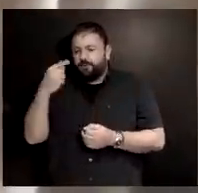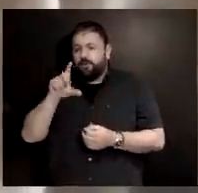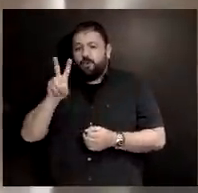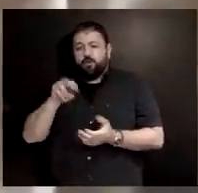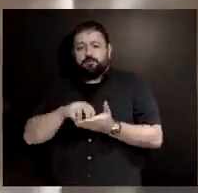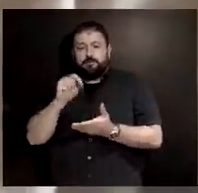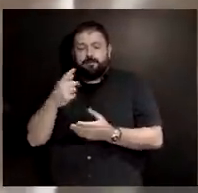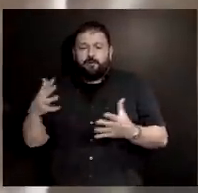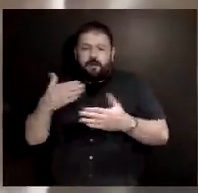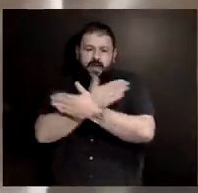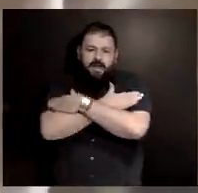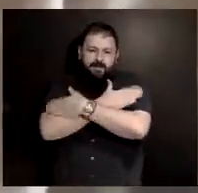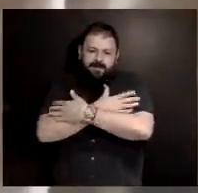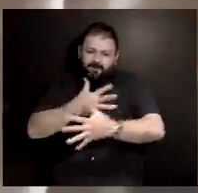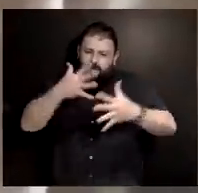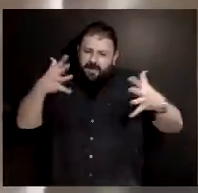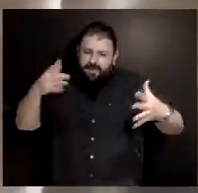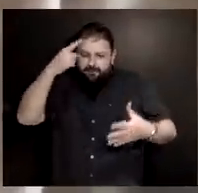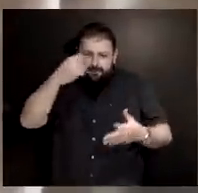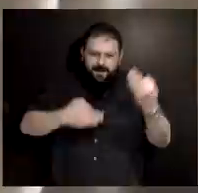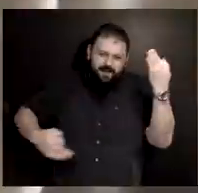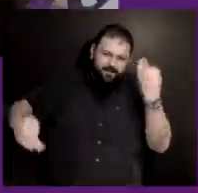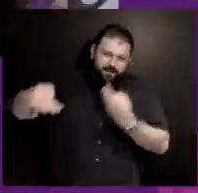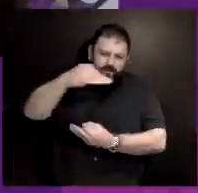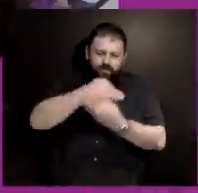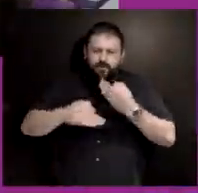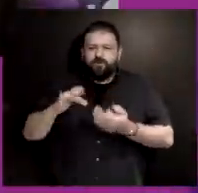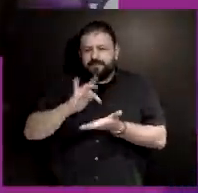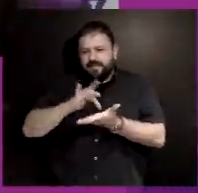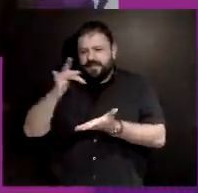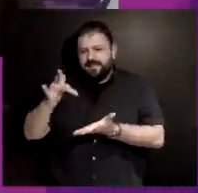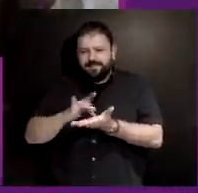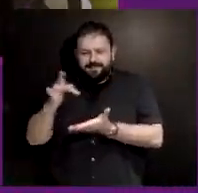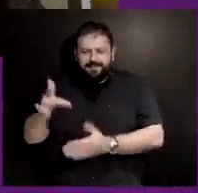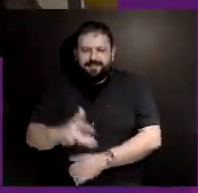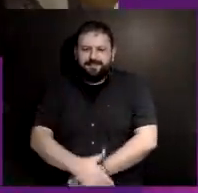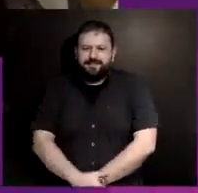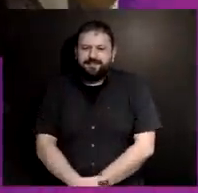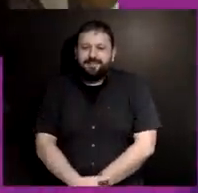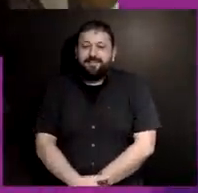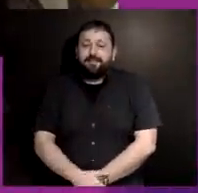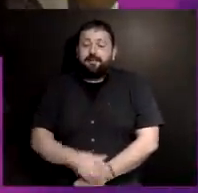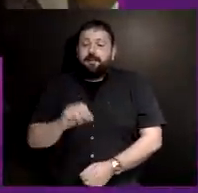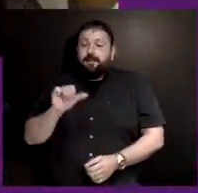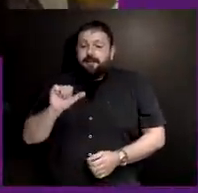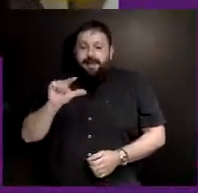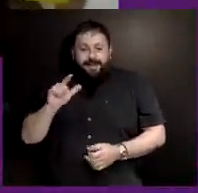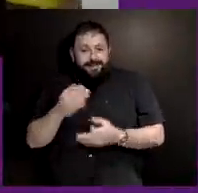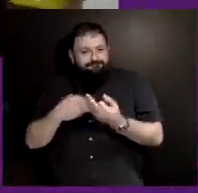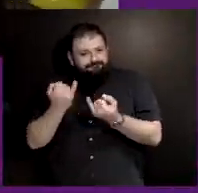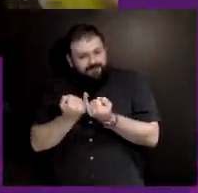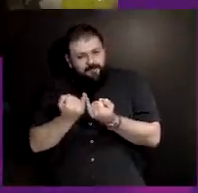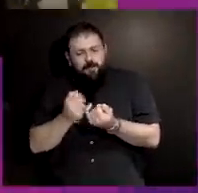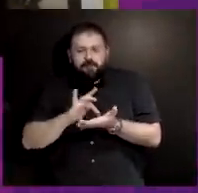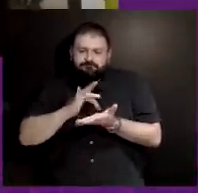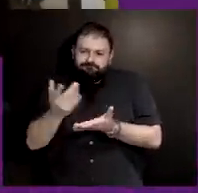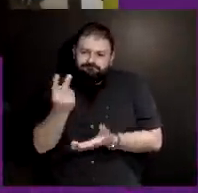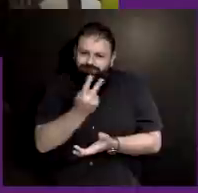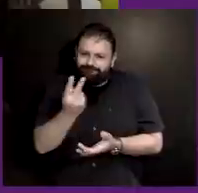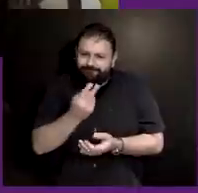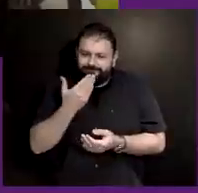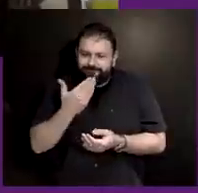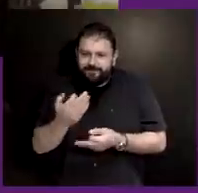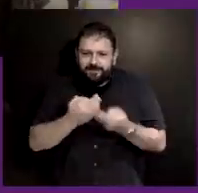gigante a todos, abrazo de gigante. Gracias, Ari, gracias a todos. Al contrario, muchas gracias, Diego, Mauri. Me gustaría